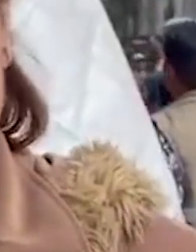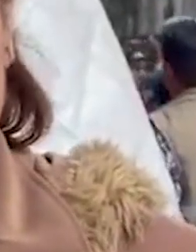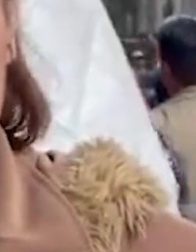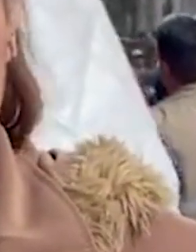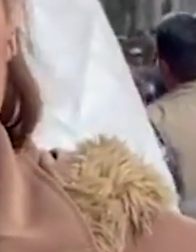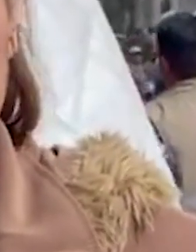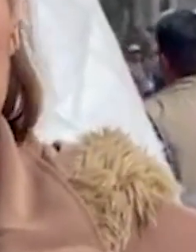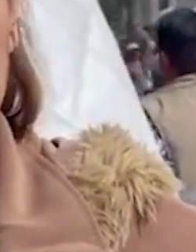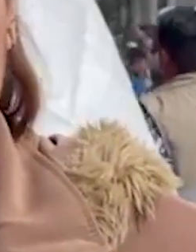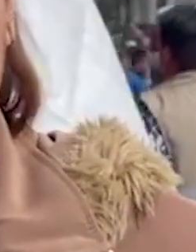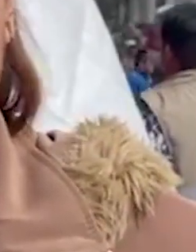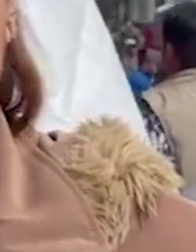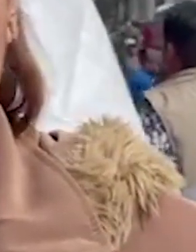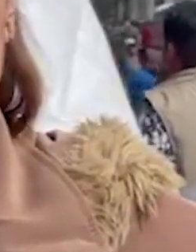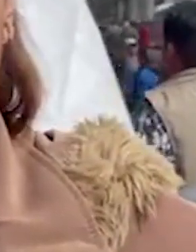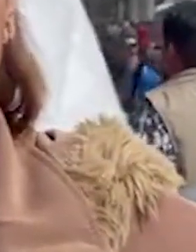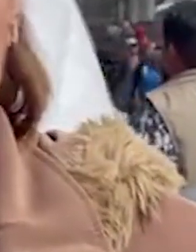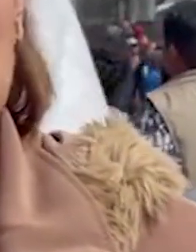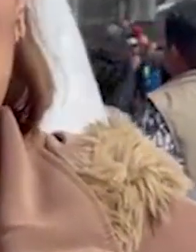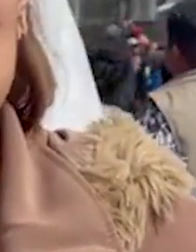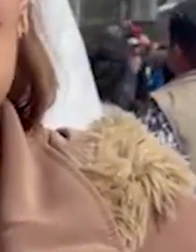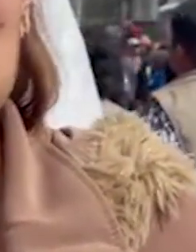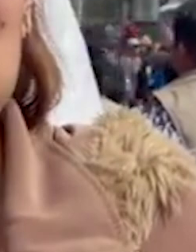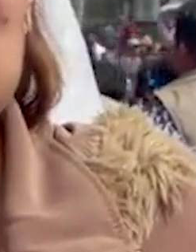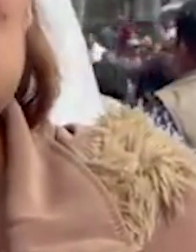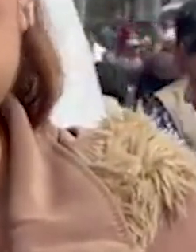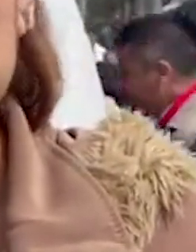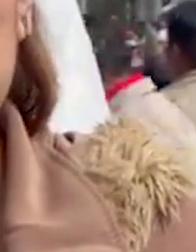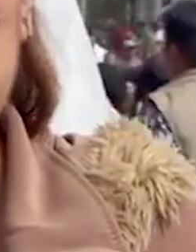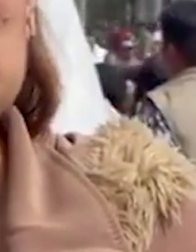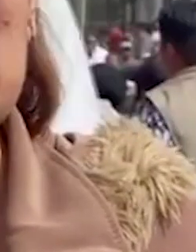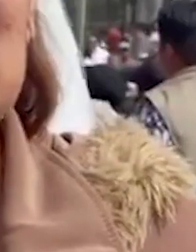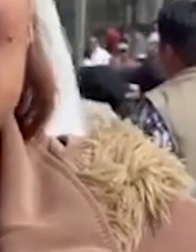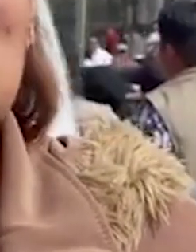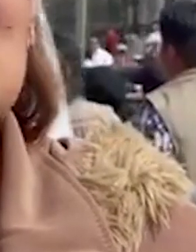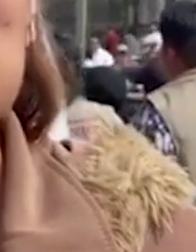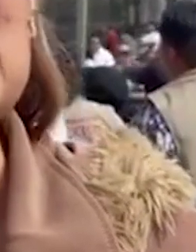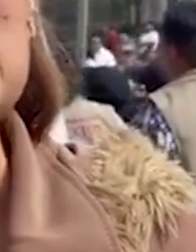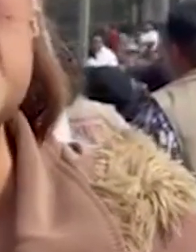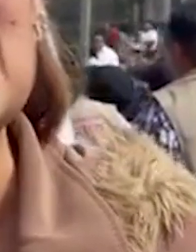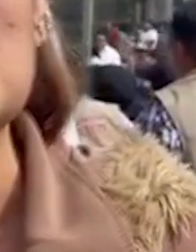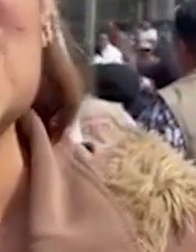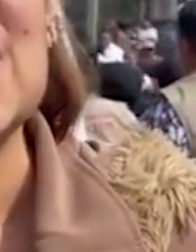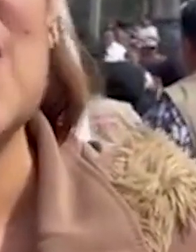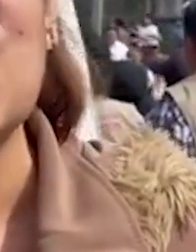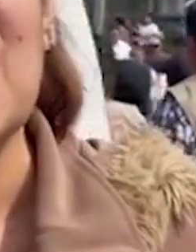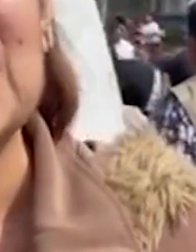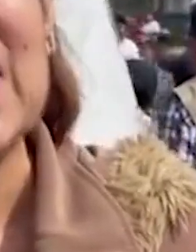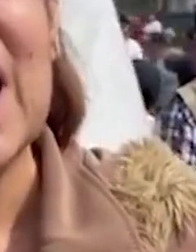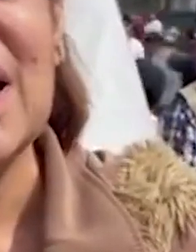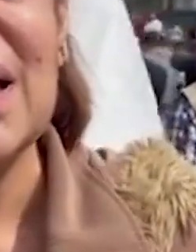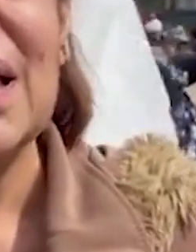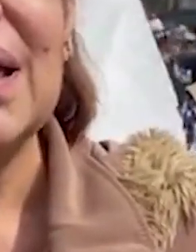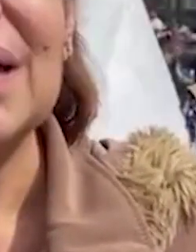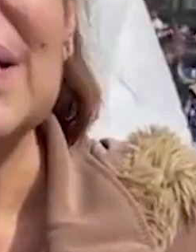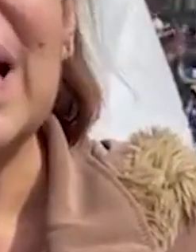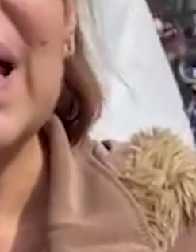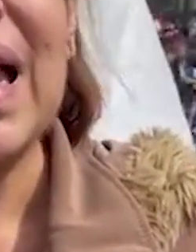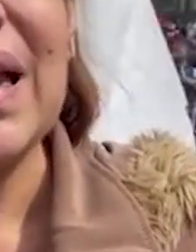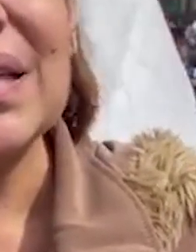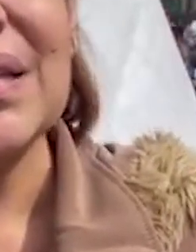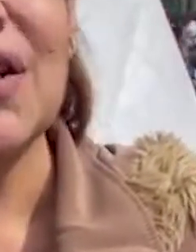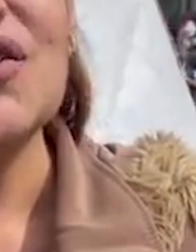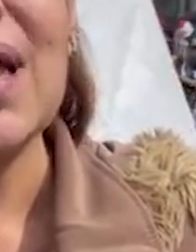con conciencia, que sean humanos, que se den cuenta que ellos también tienen hijos y tienen familia, que